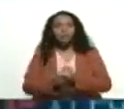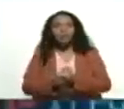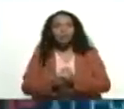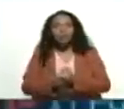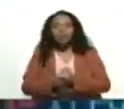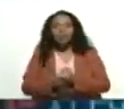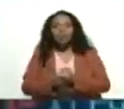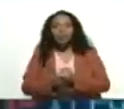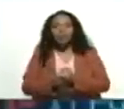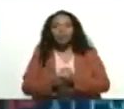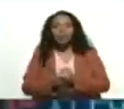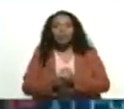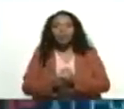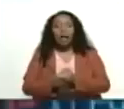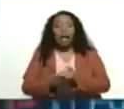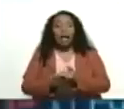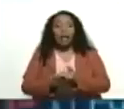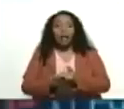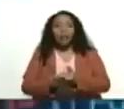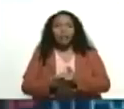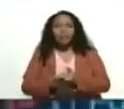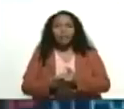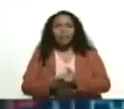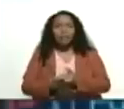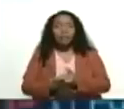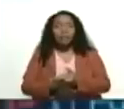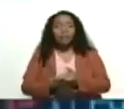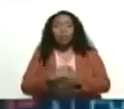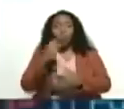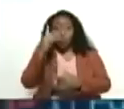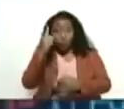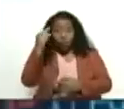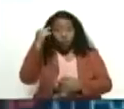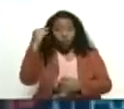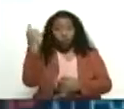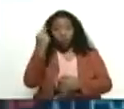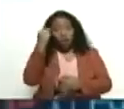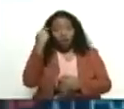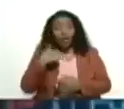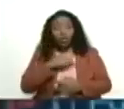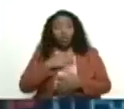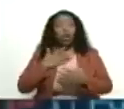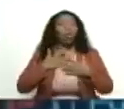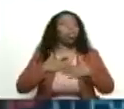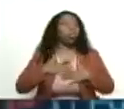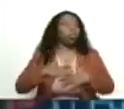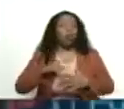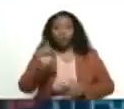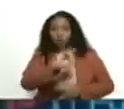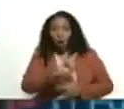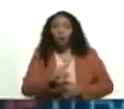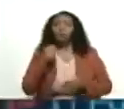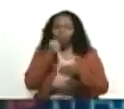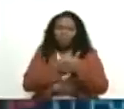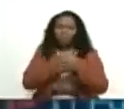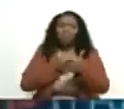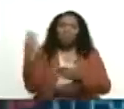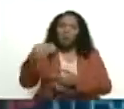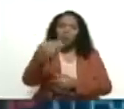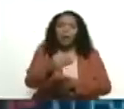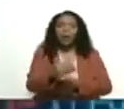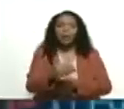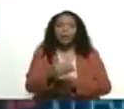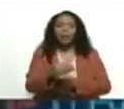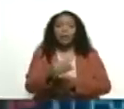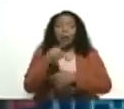Saab, hasta que no pase un solo día sin que denunciemos uno de los eventos más